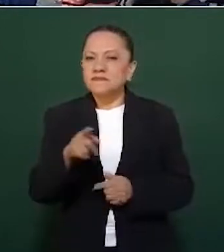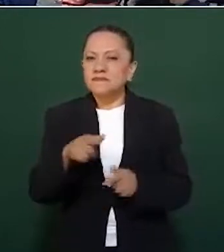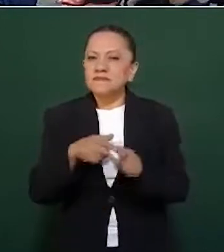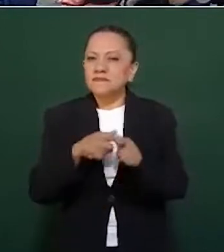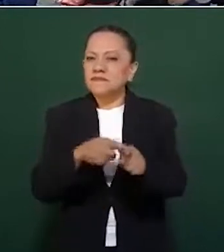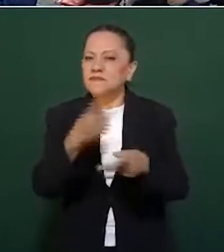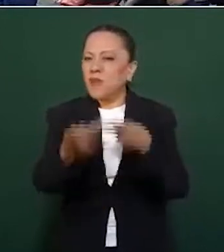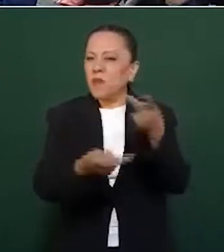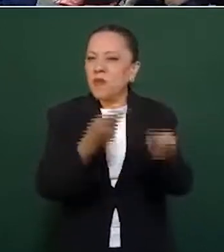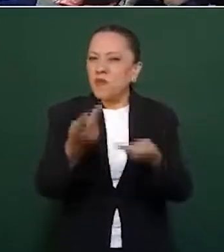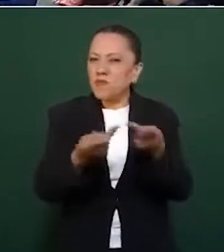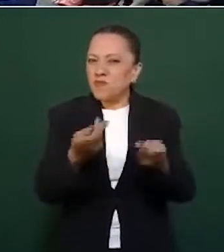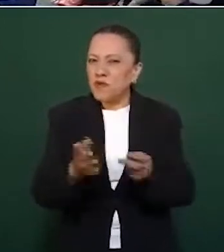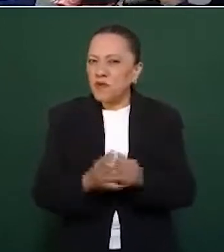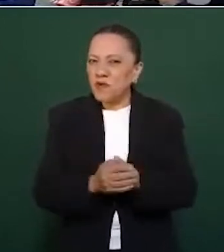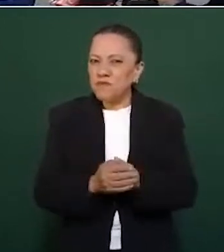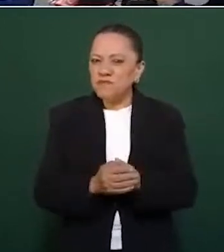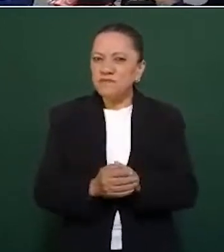Eso